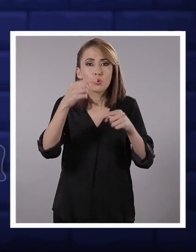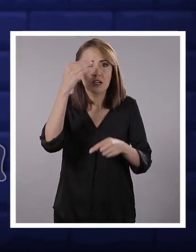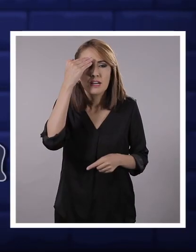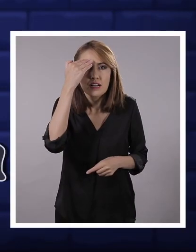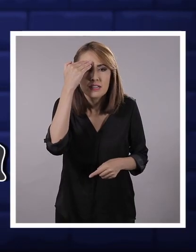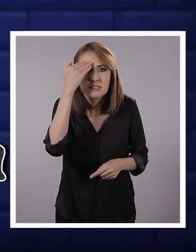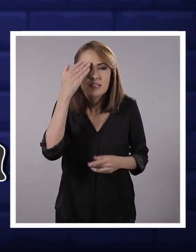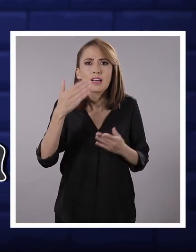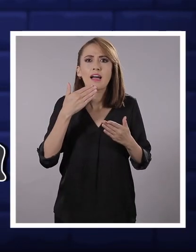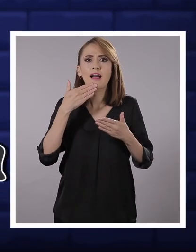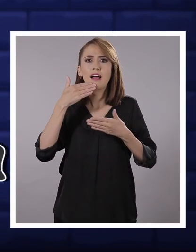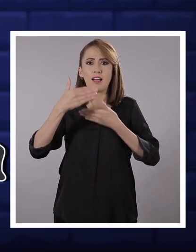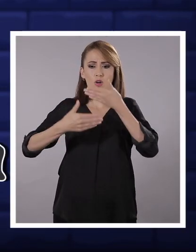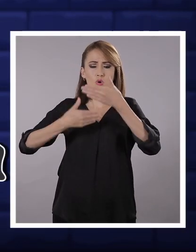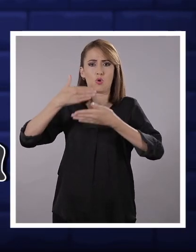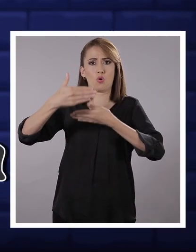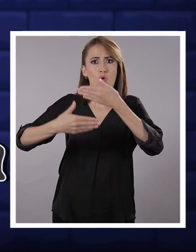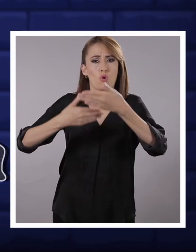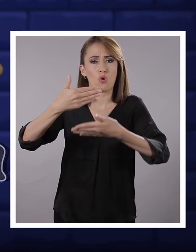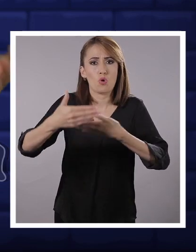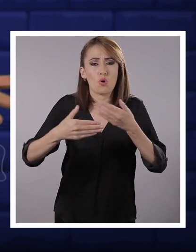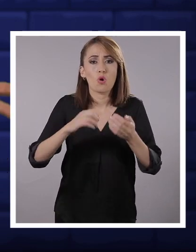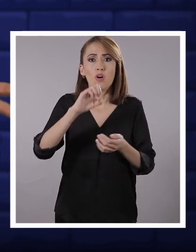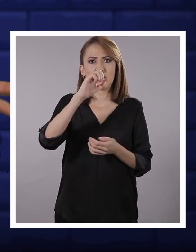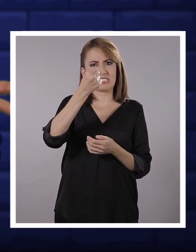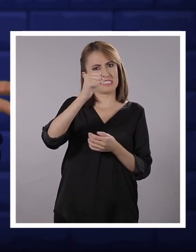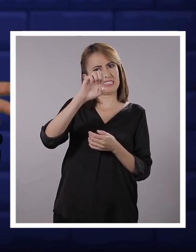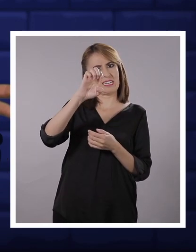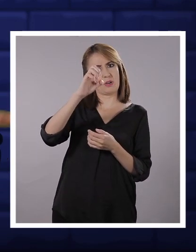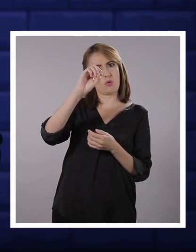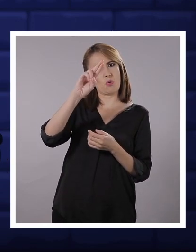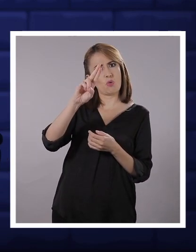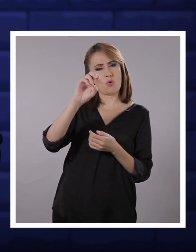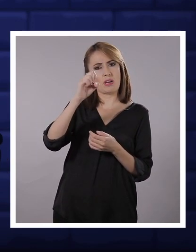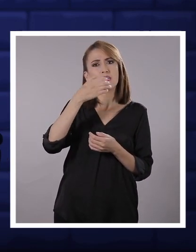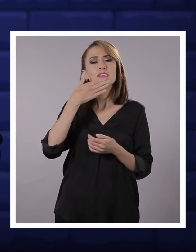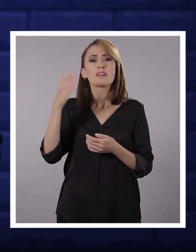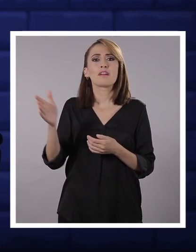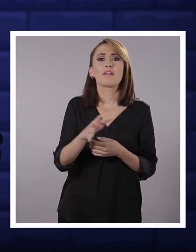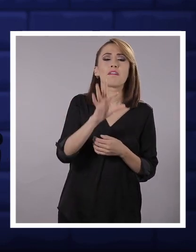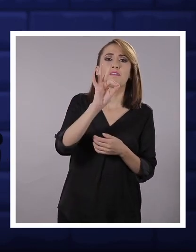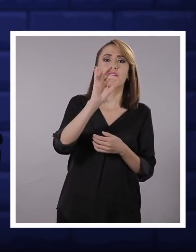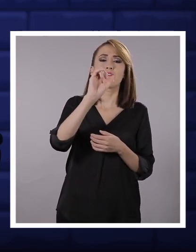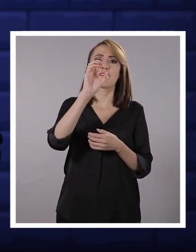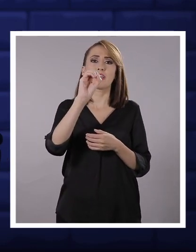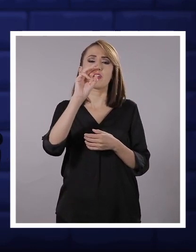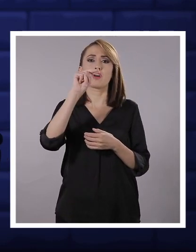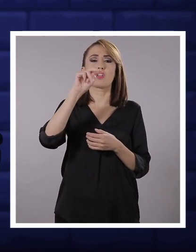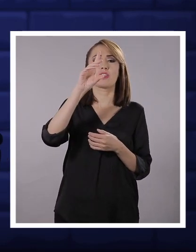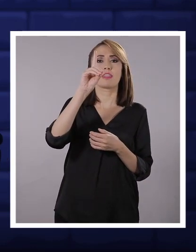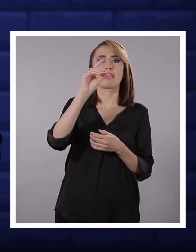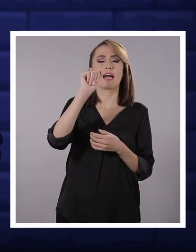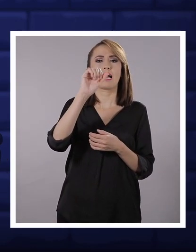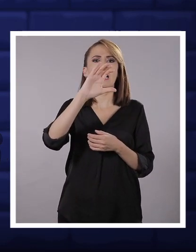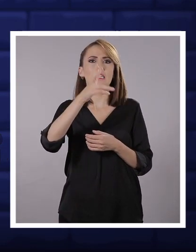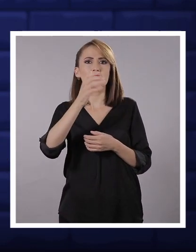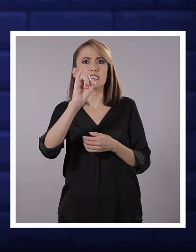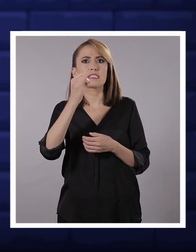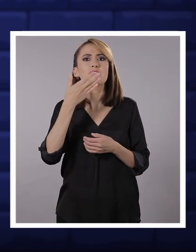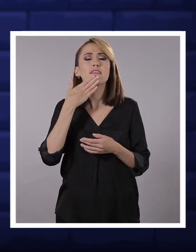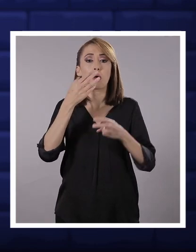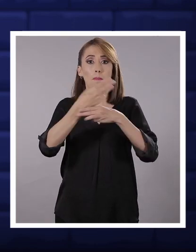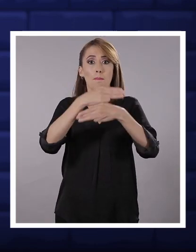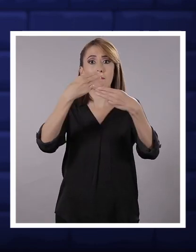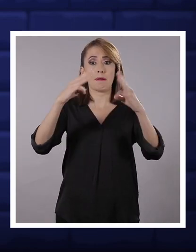¿Has escuchado sobre la secuencia divina o la sucesión Fibonacci? Fibonacci fue un matemático italiano en el siglo